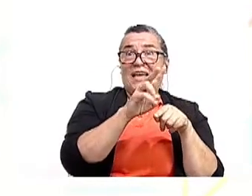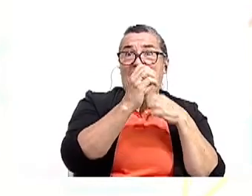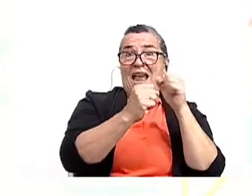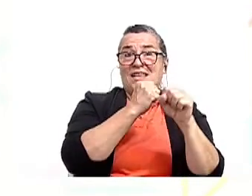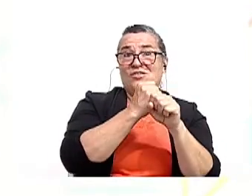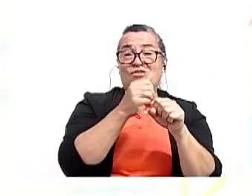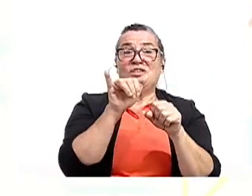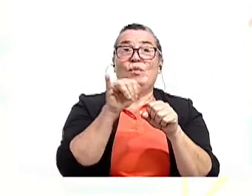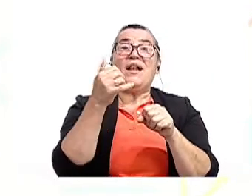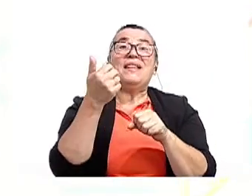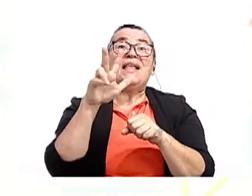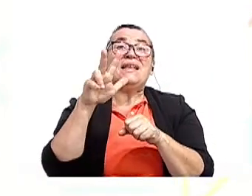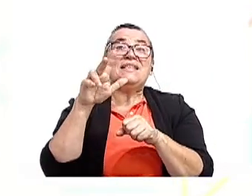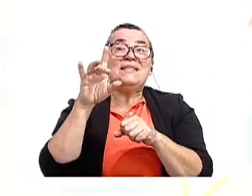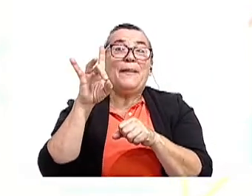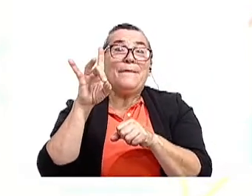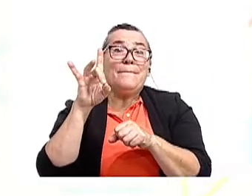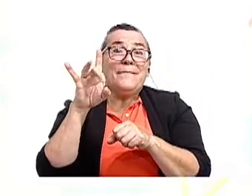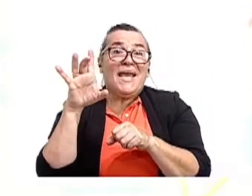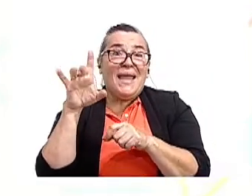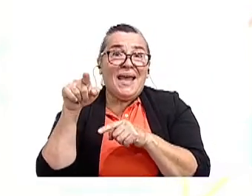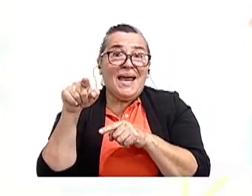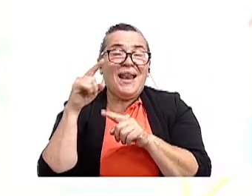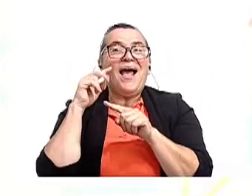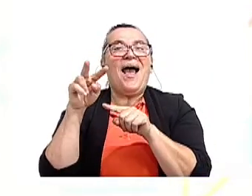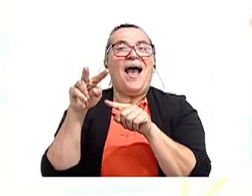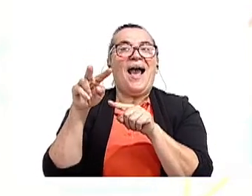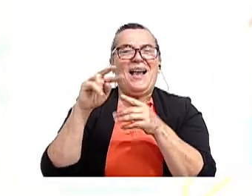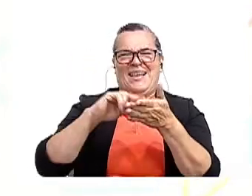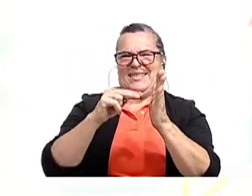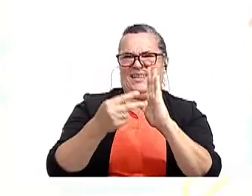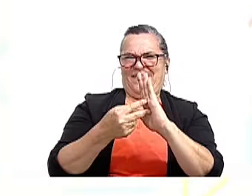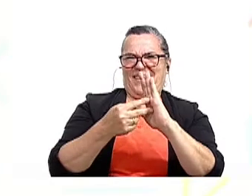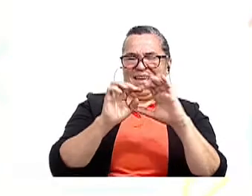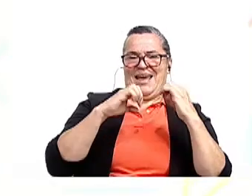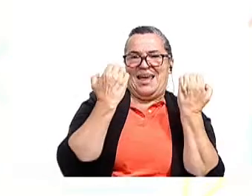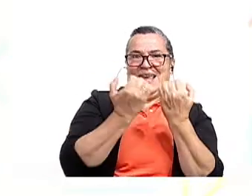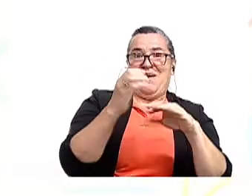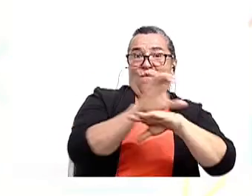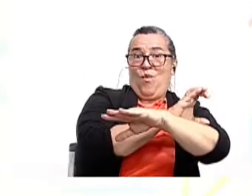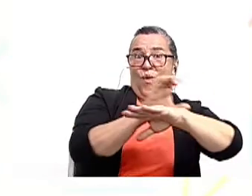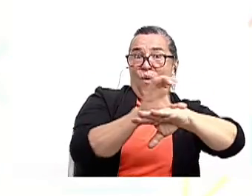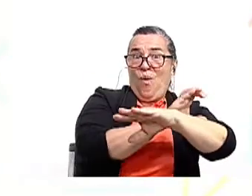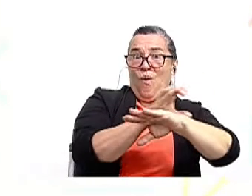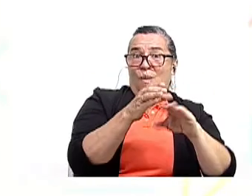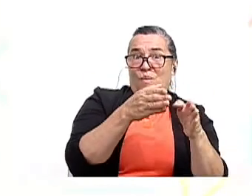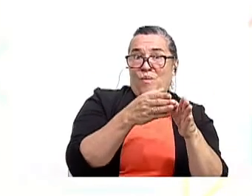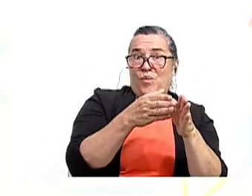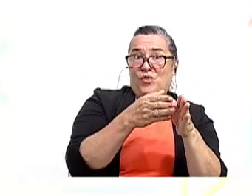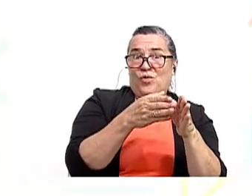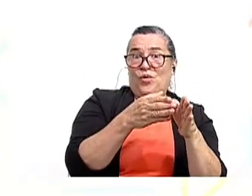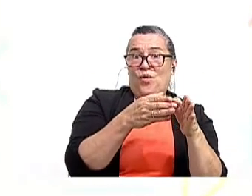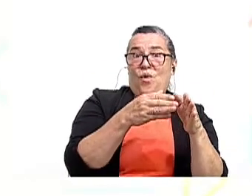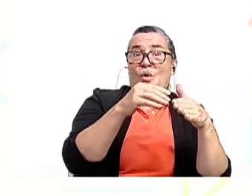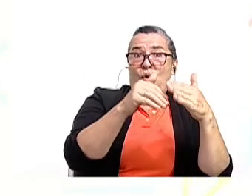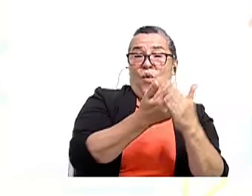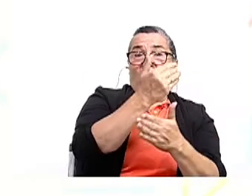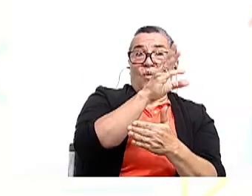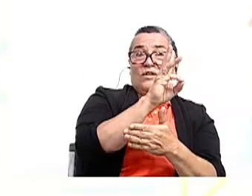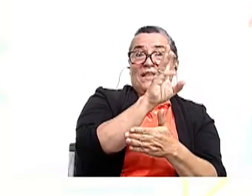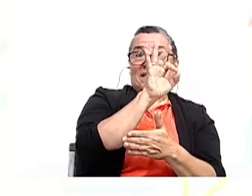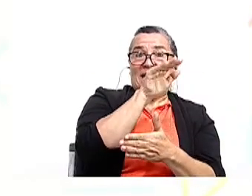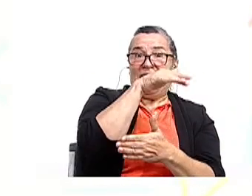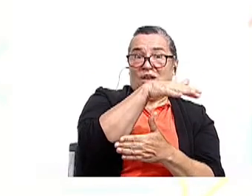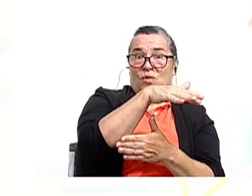13.800. ¡Wow! ¿Lo vieron? ¿Qué podemos concluir entonces? Que el equipo de